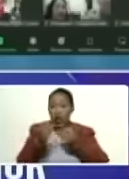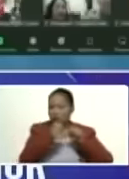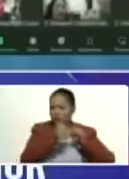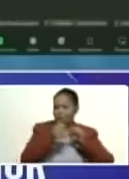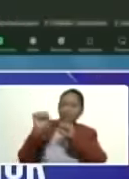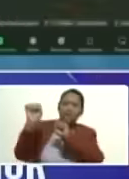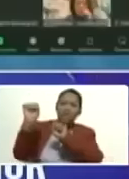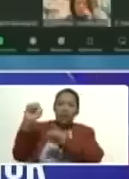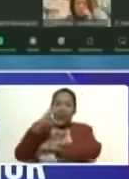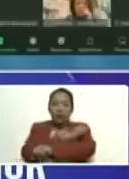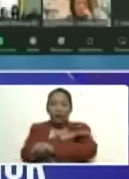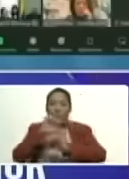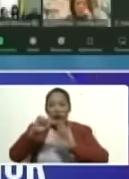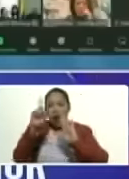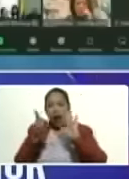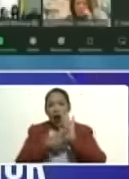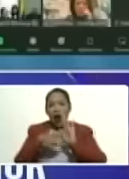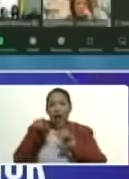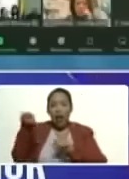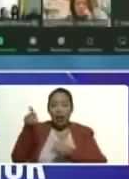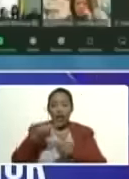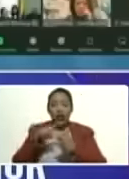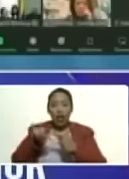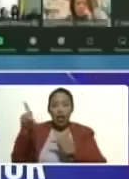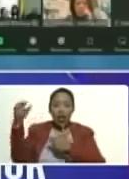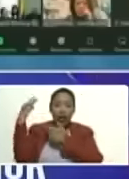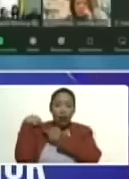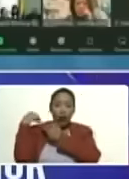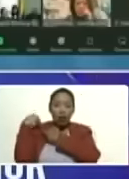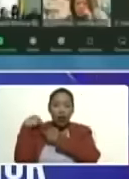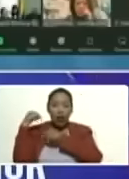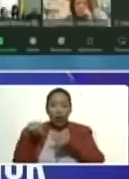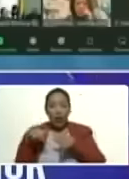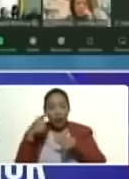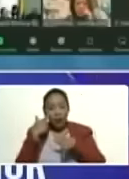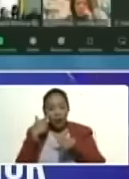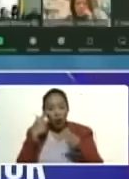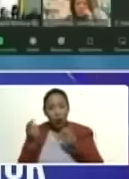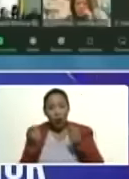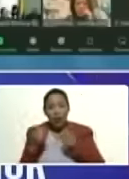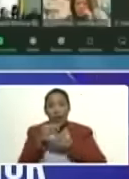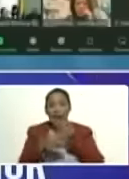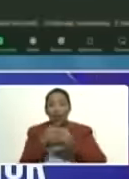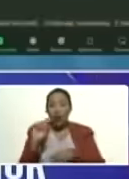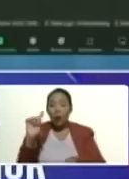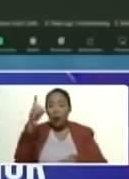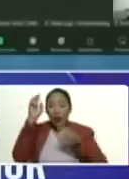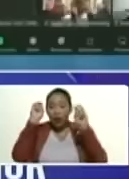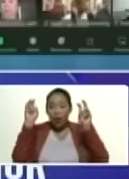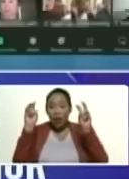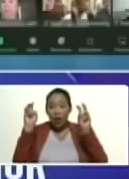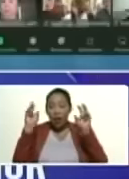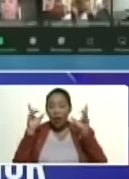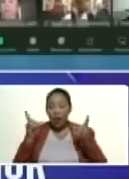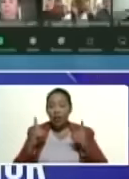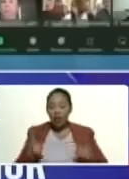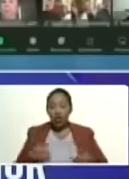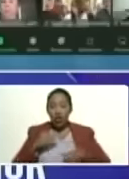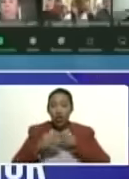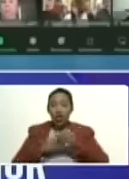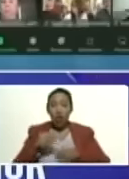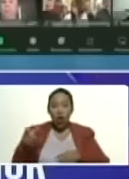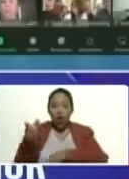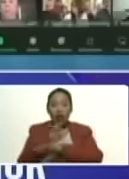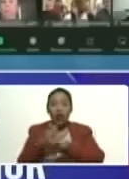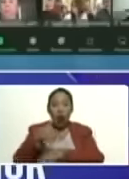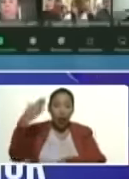general que había para entonces y se configuró la primera instancia autónoma de gobierno